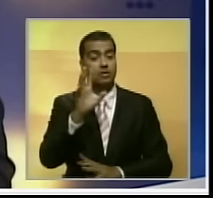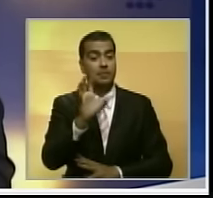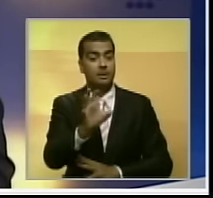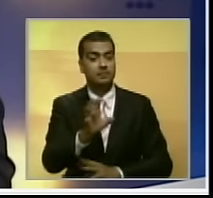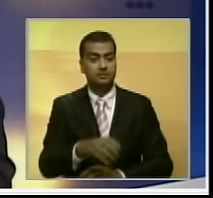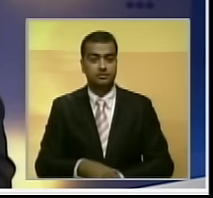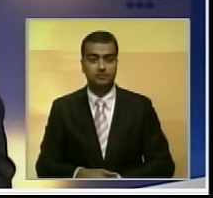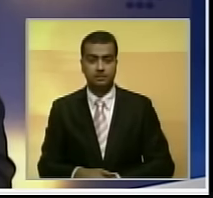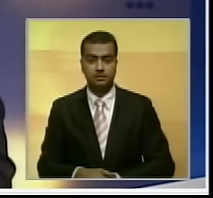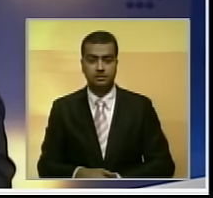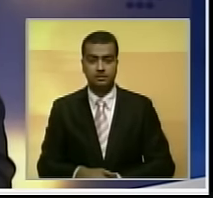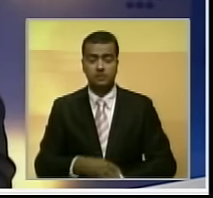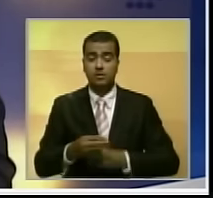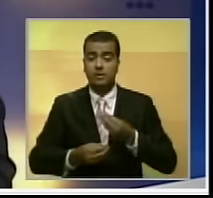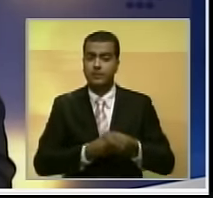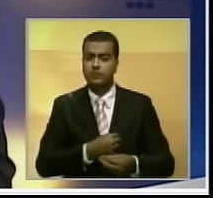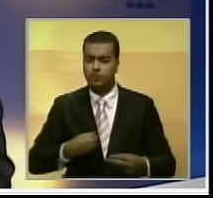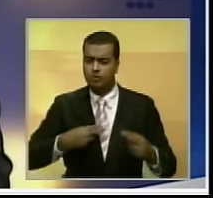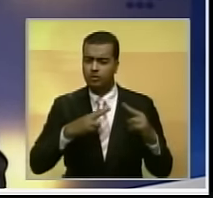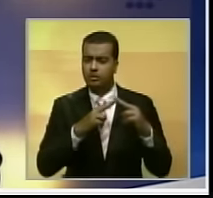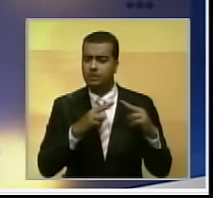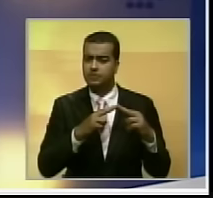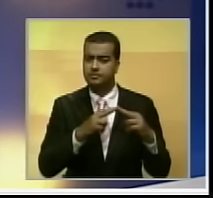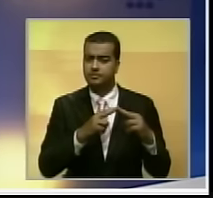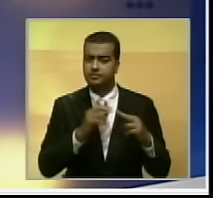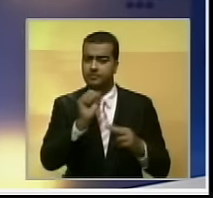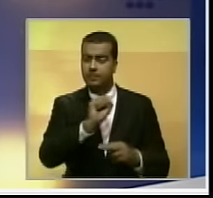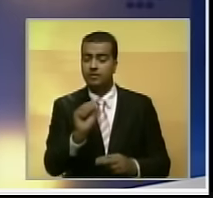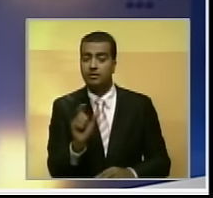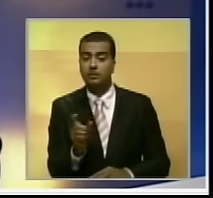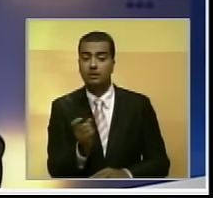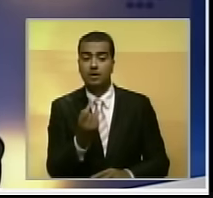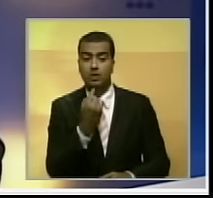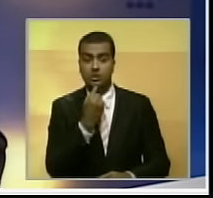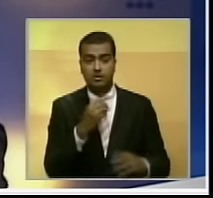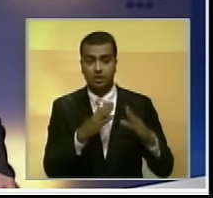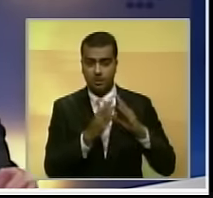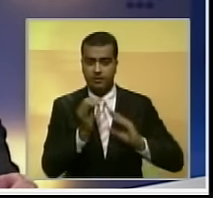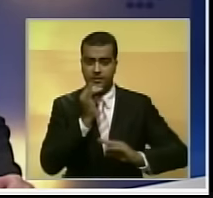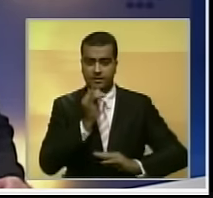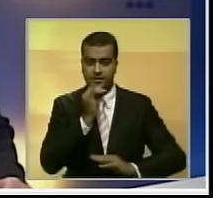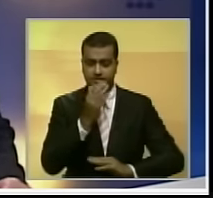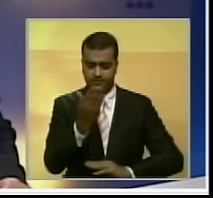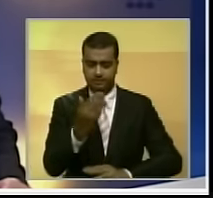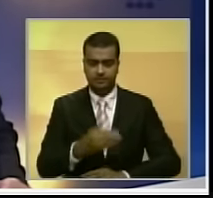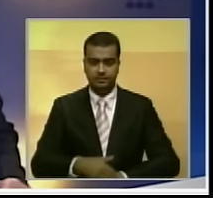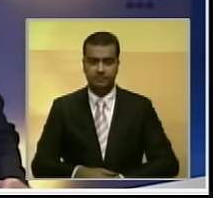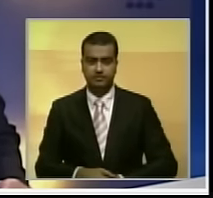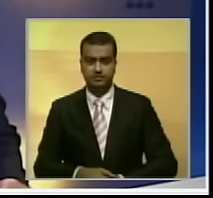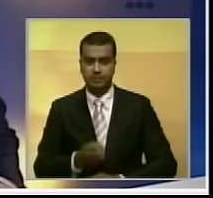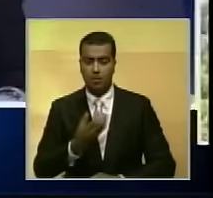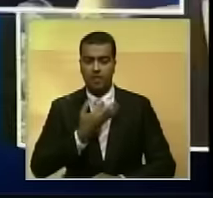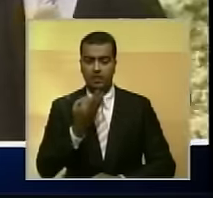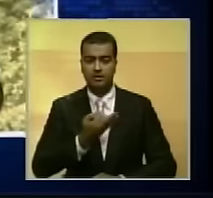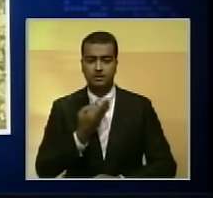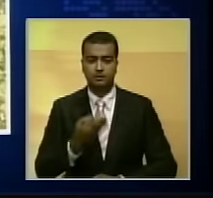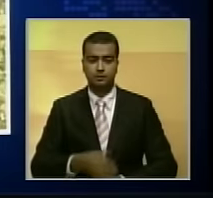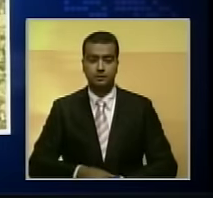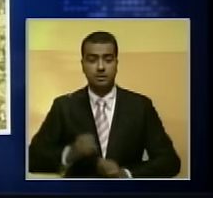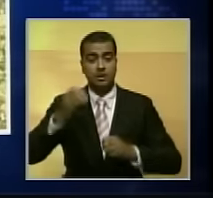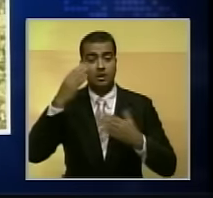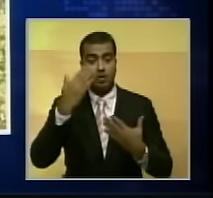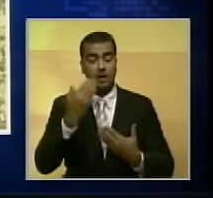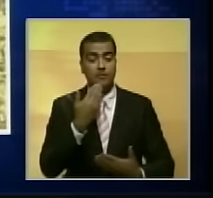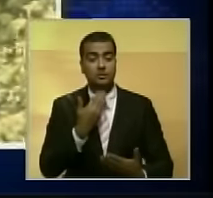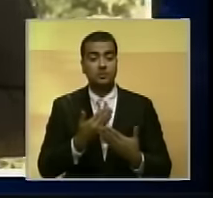de este organismo, vamos a establecer un contacto con Santiago Gutiérrez, quien nos ofrece detalles. Adelante, Santiago. Buenas tardes. Hola,